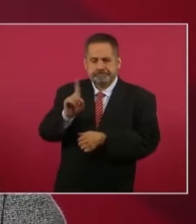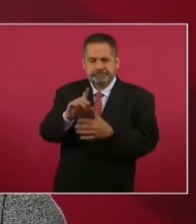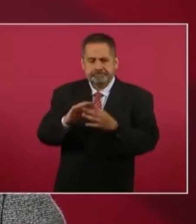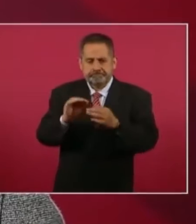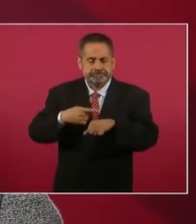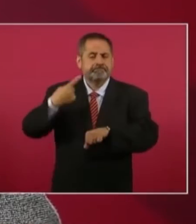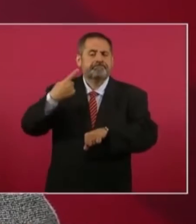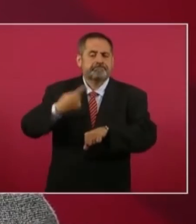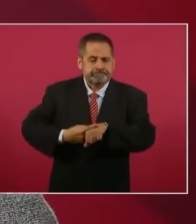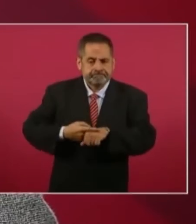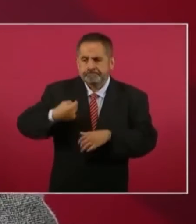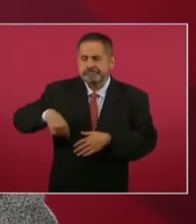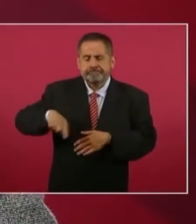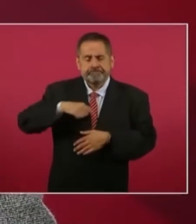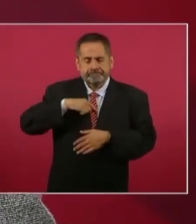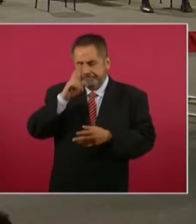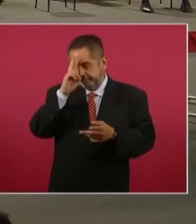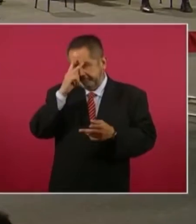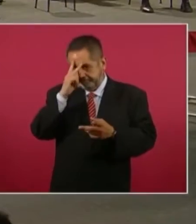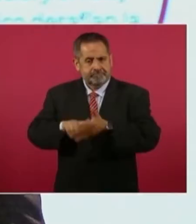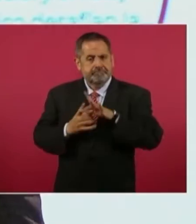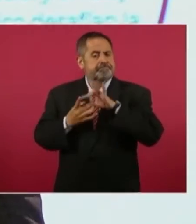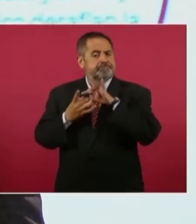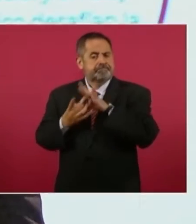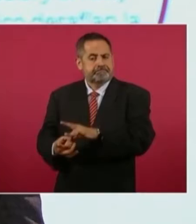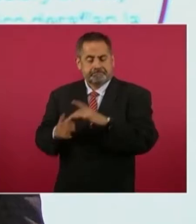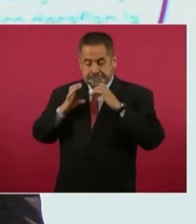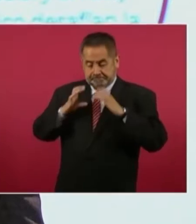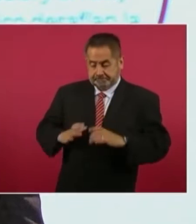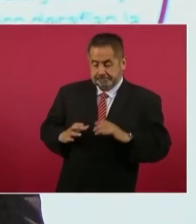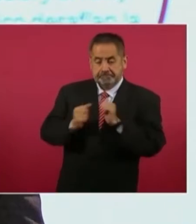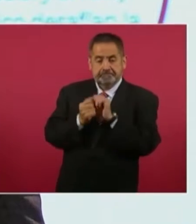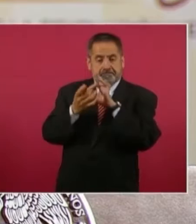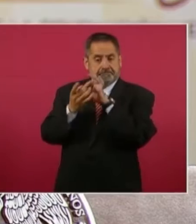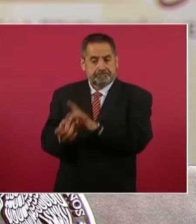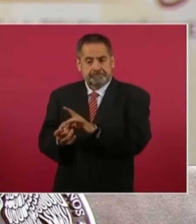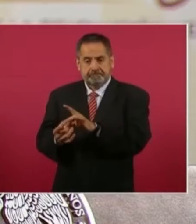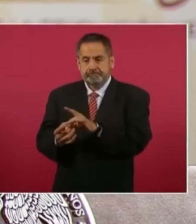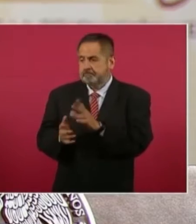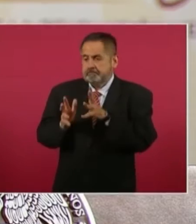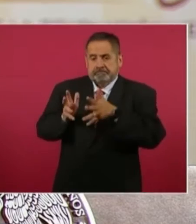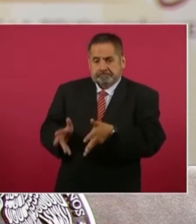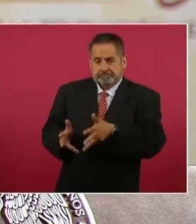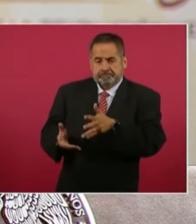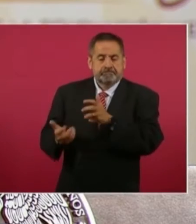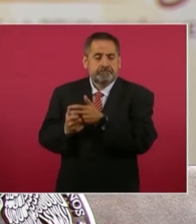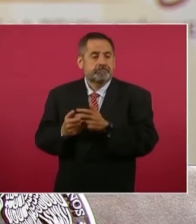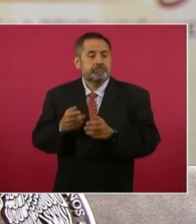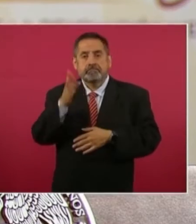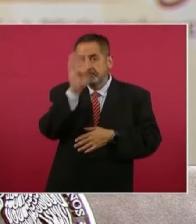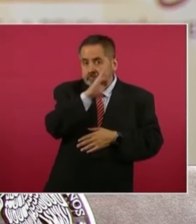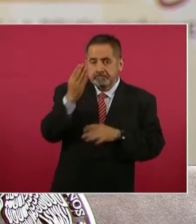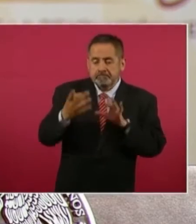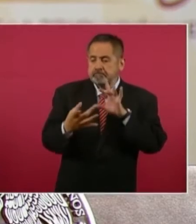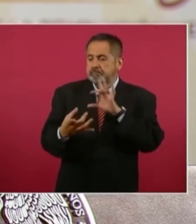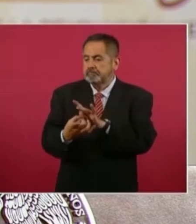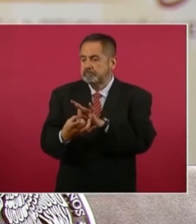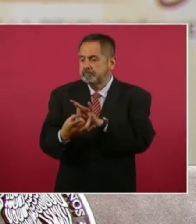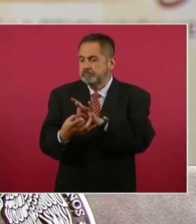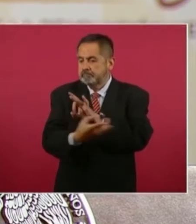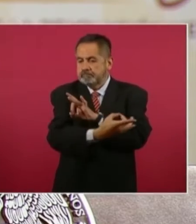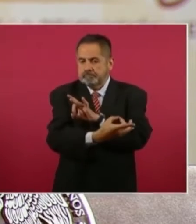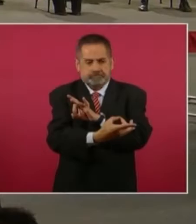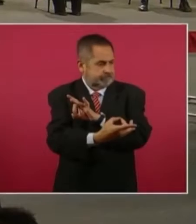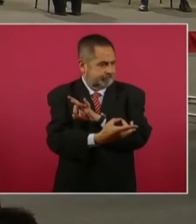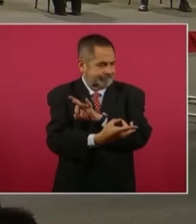Rocío Nalí García, y el secretario de Salud, Jorge Alcocer Varela, explicarán los motivos sobre el impacto que genera el